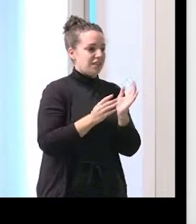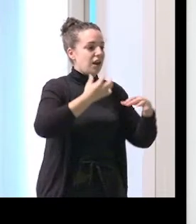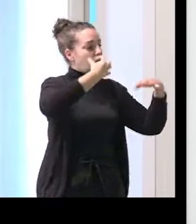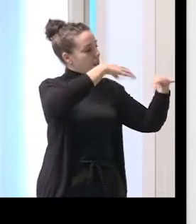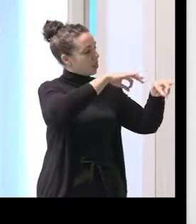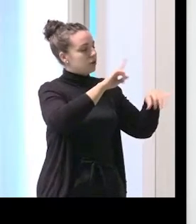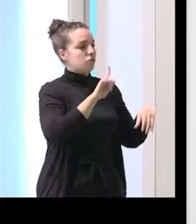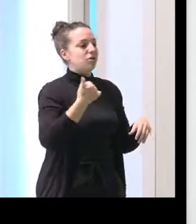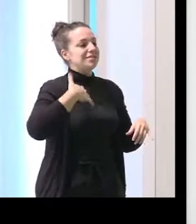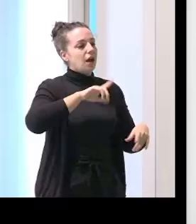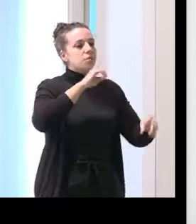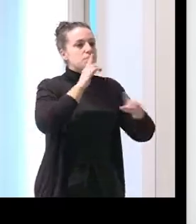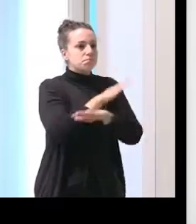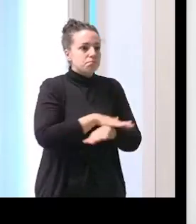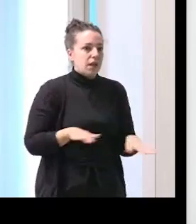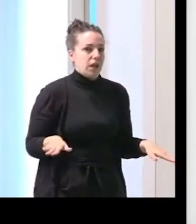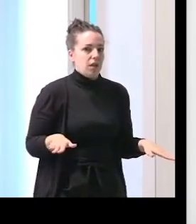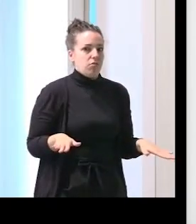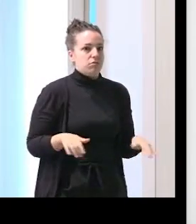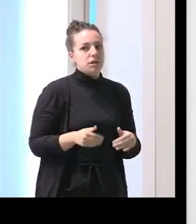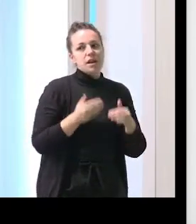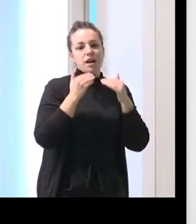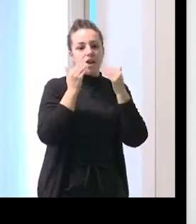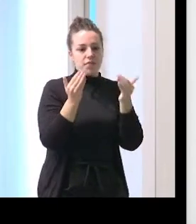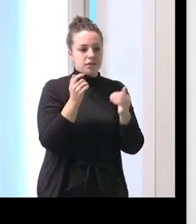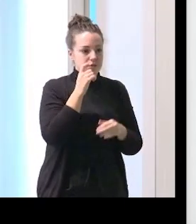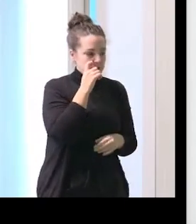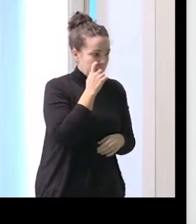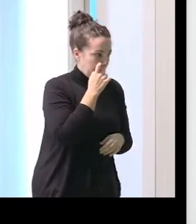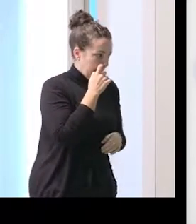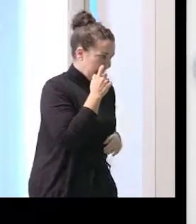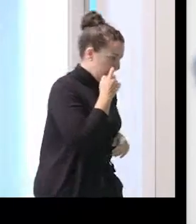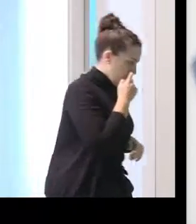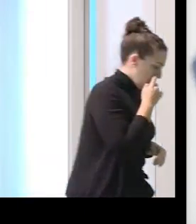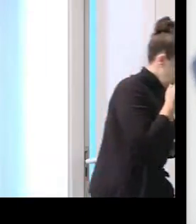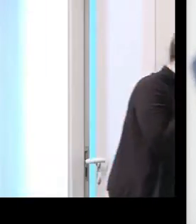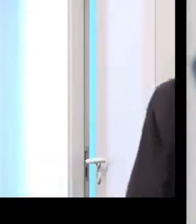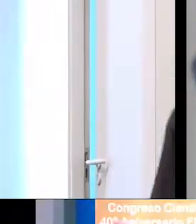me callo que me tiran también a mí un zapato. Pues nada, muchas gracias. Muchas gracias.